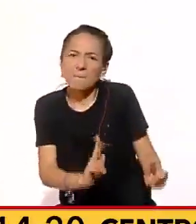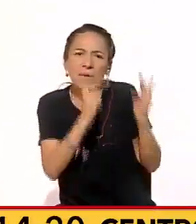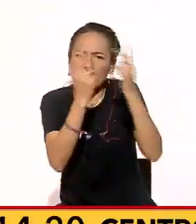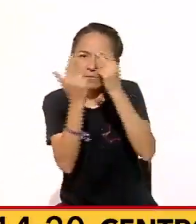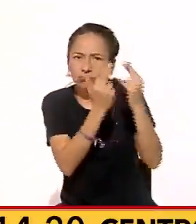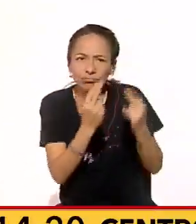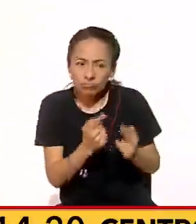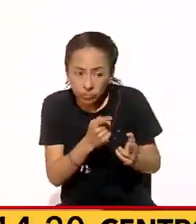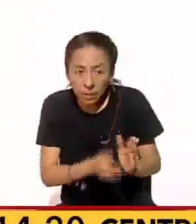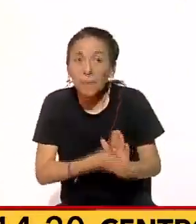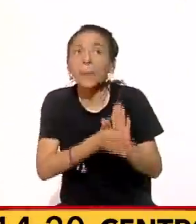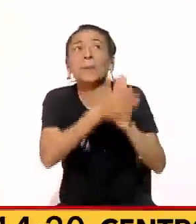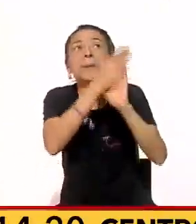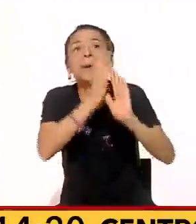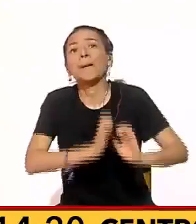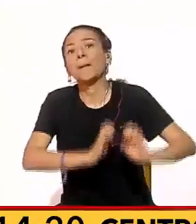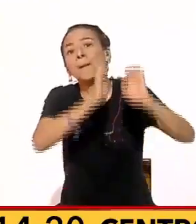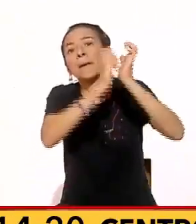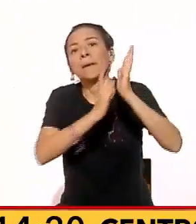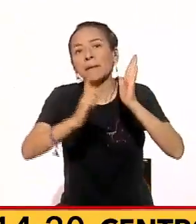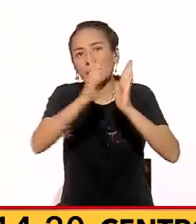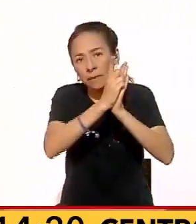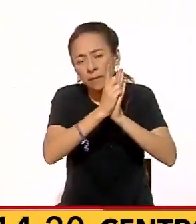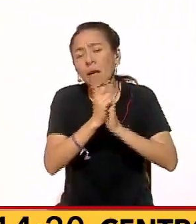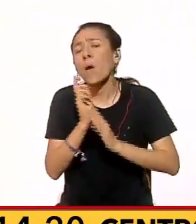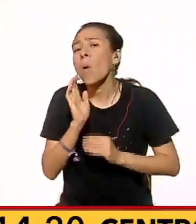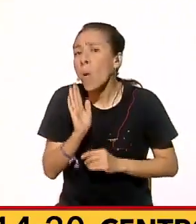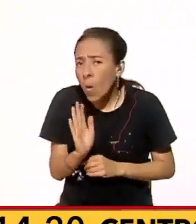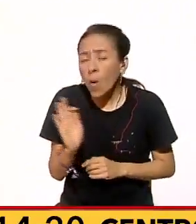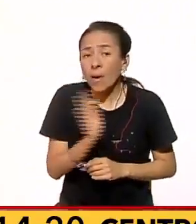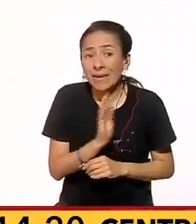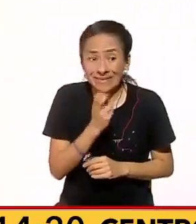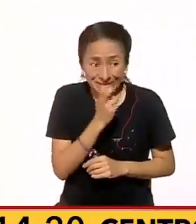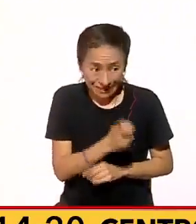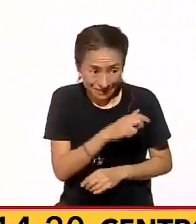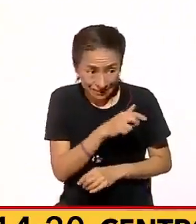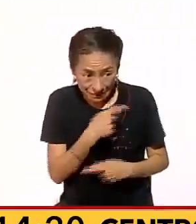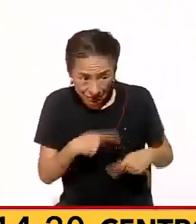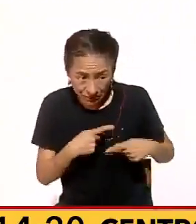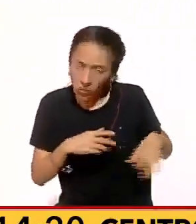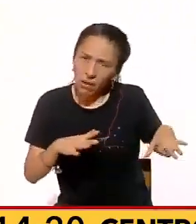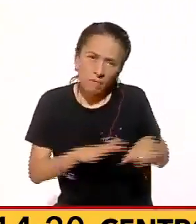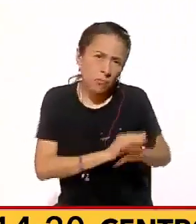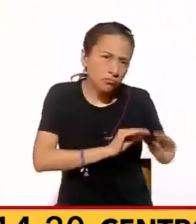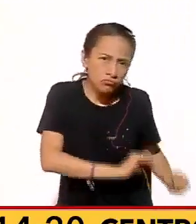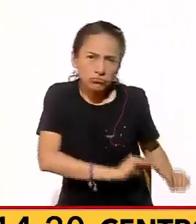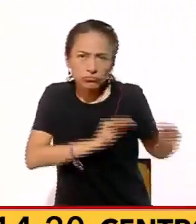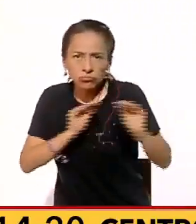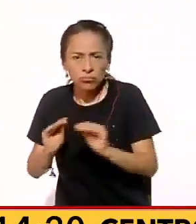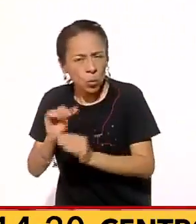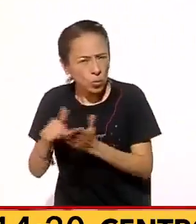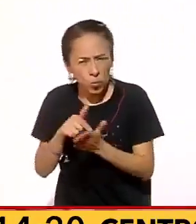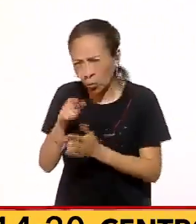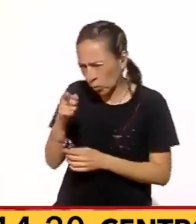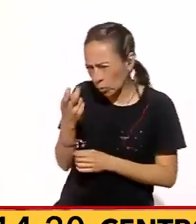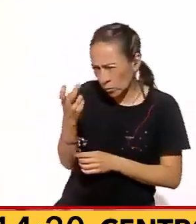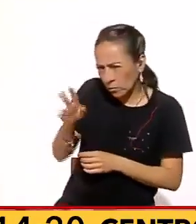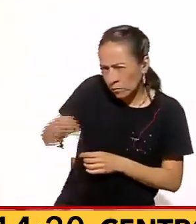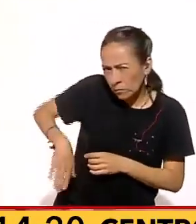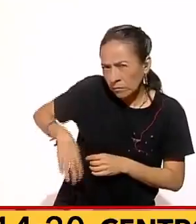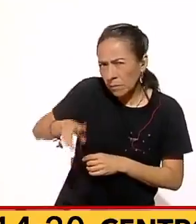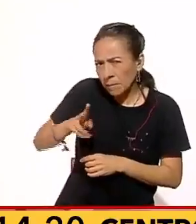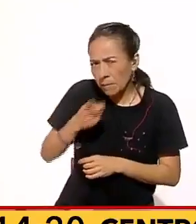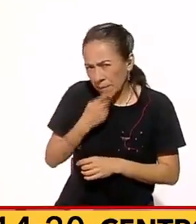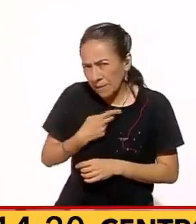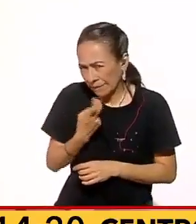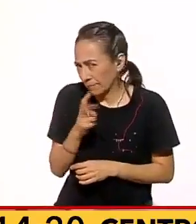o simplemente esos habitantes fueron movidos a otros lugares. Pero el caso que tú mencionas es verdaderamente